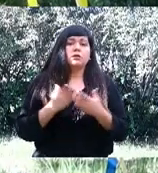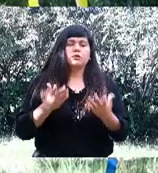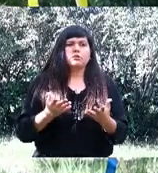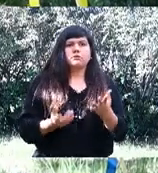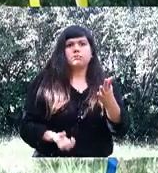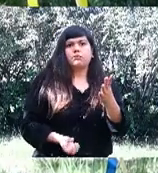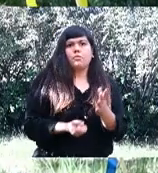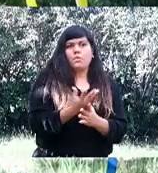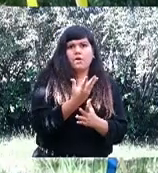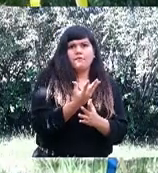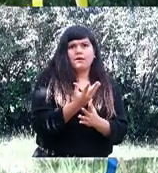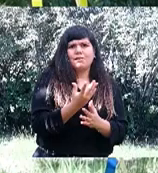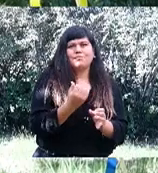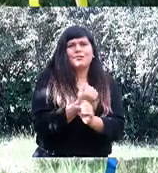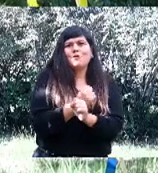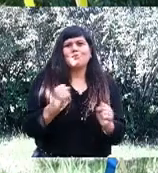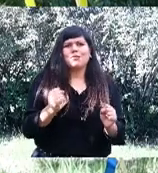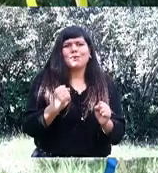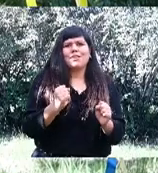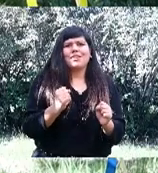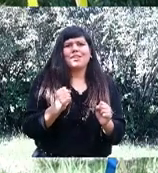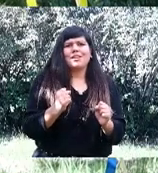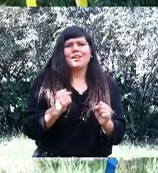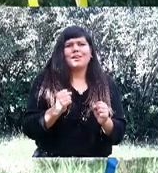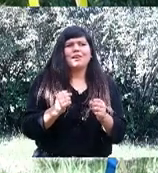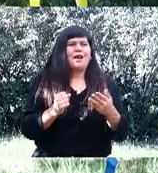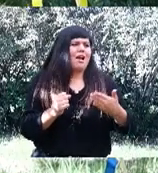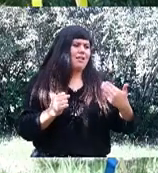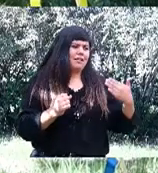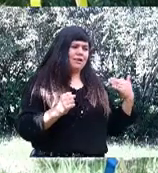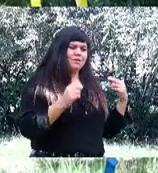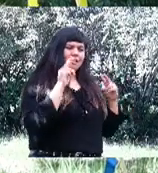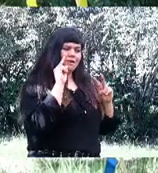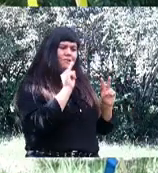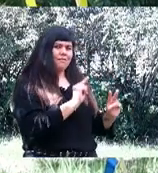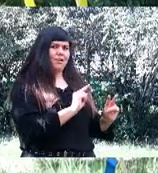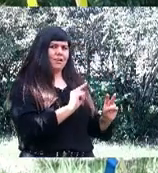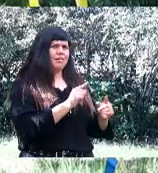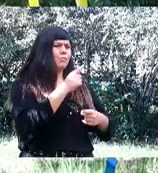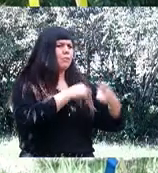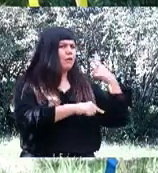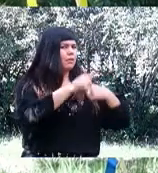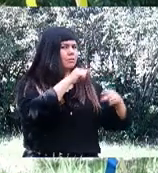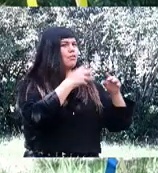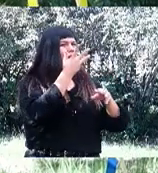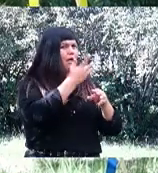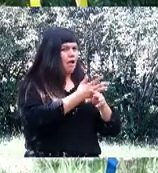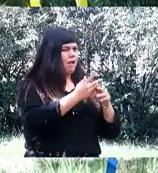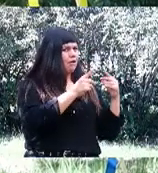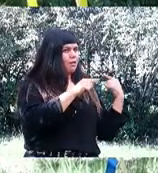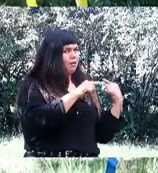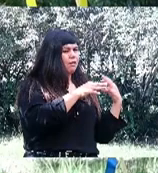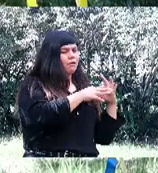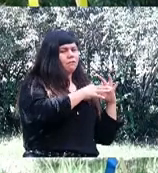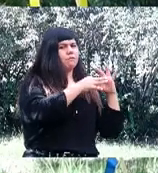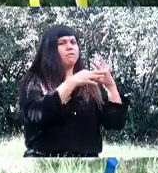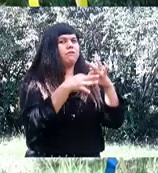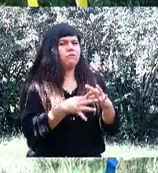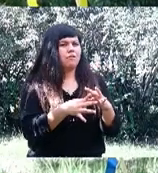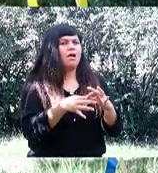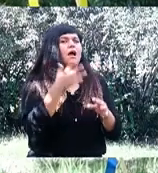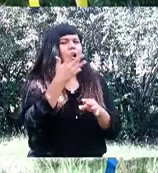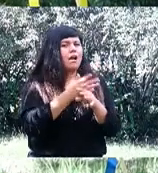renovación no puede ser eh sin mirar lo que tenemos sin mirar como la historia que que que tenemos sin eh sin